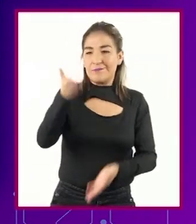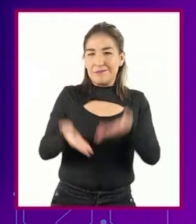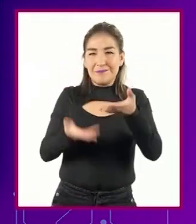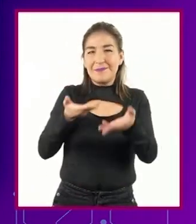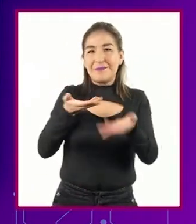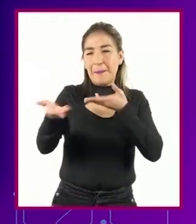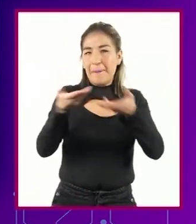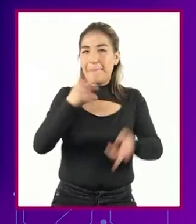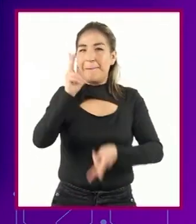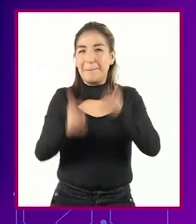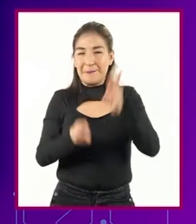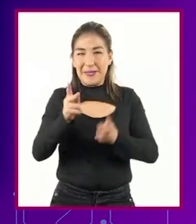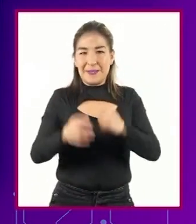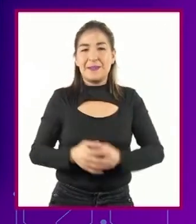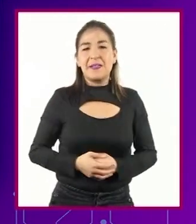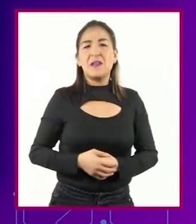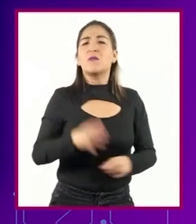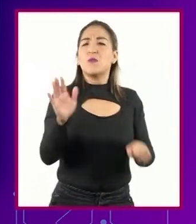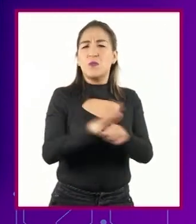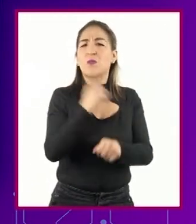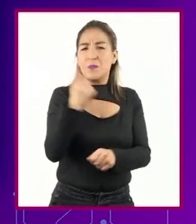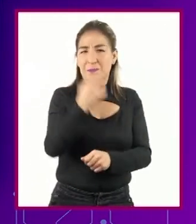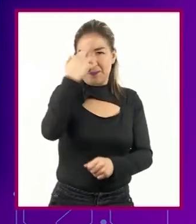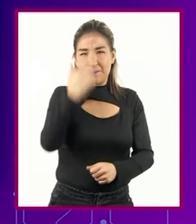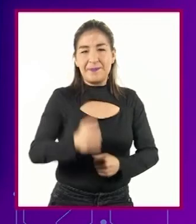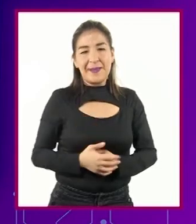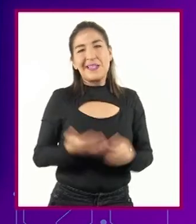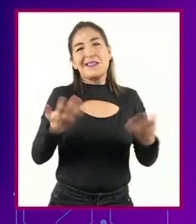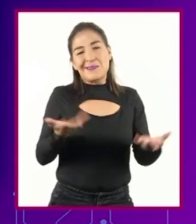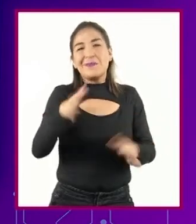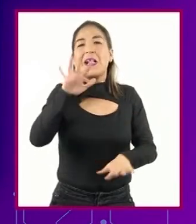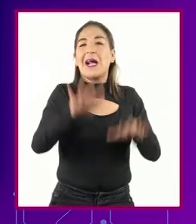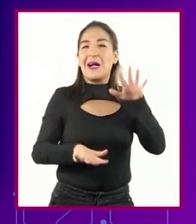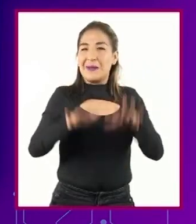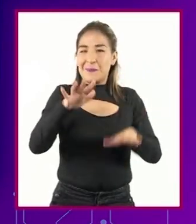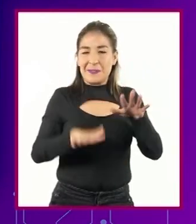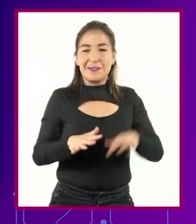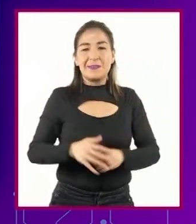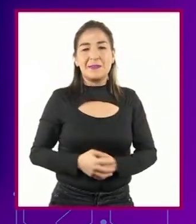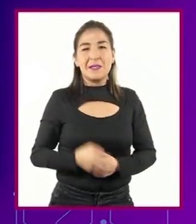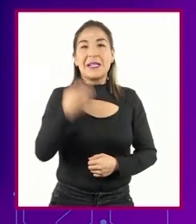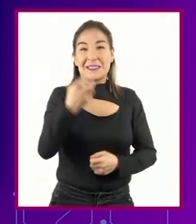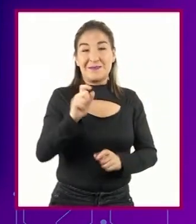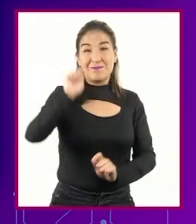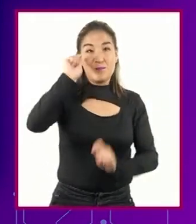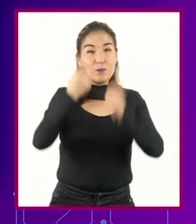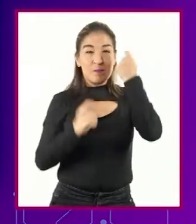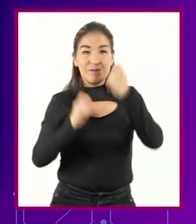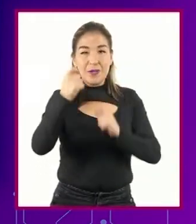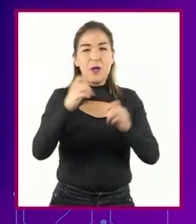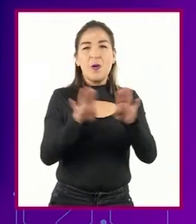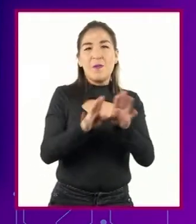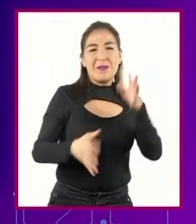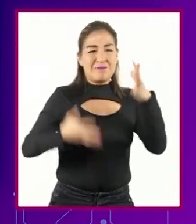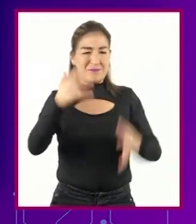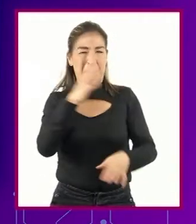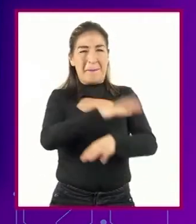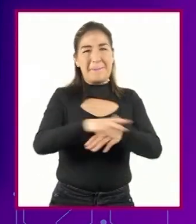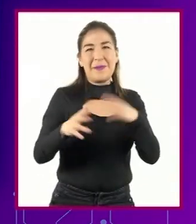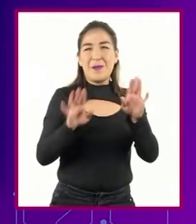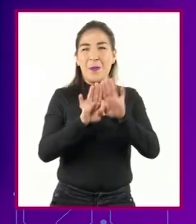dialogando, ya que en ocasiones esta gesticulación nos